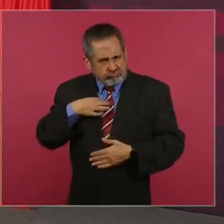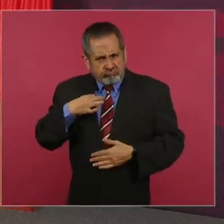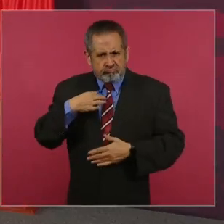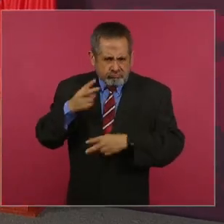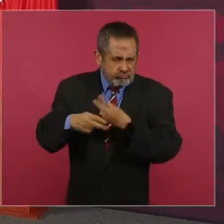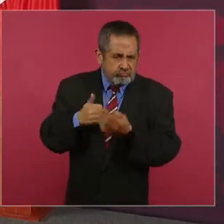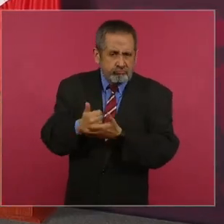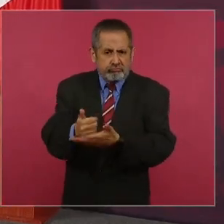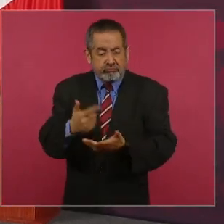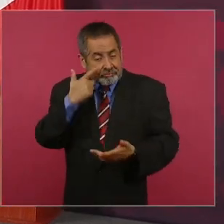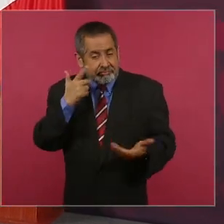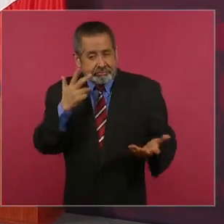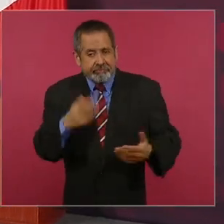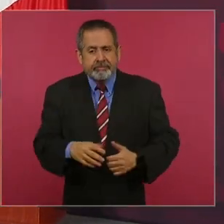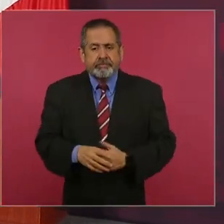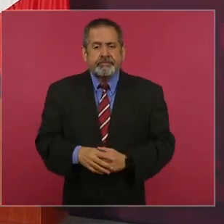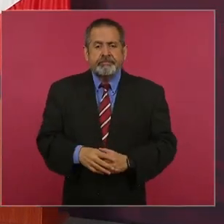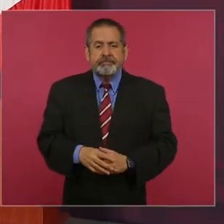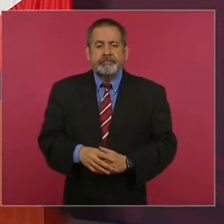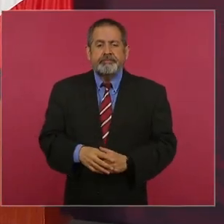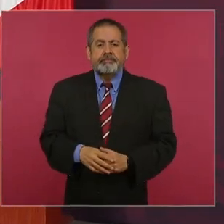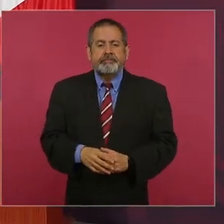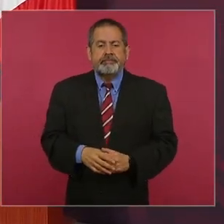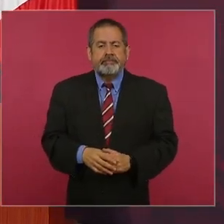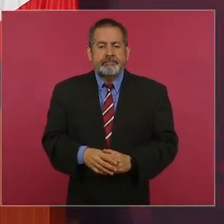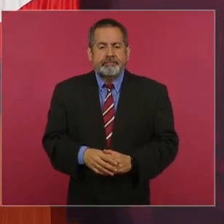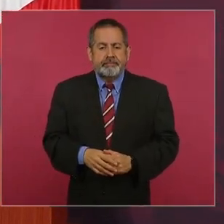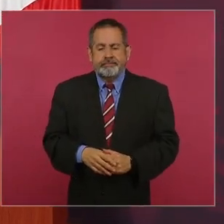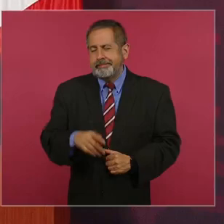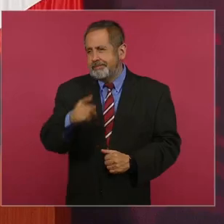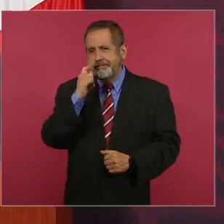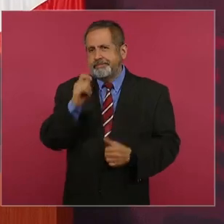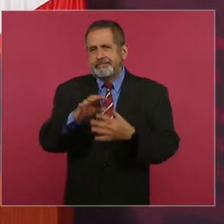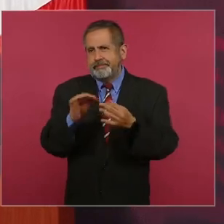fíjense al principio que ya ni